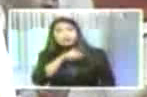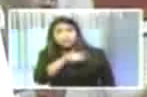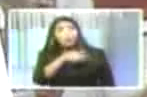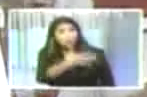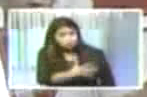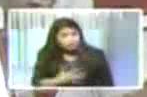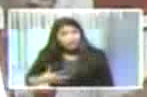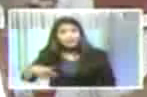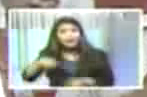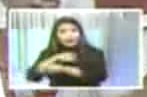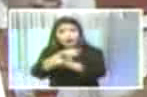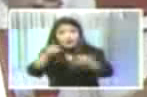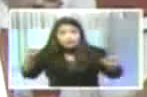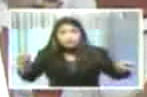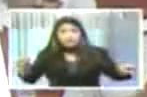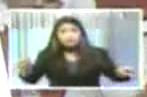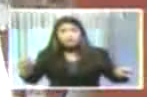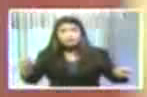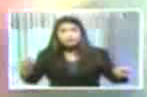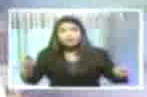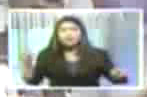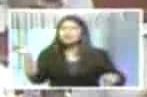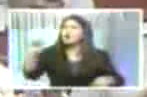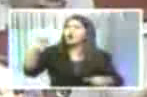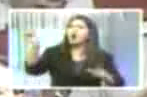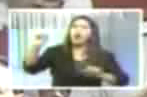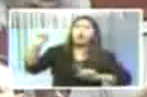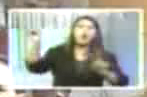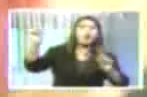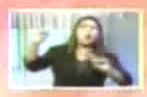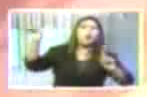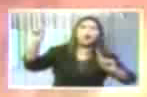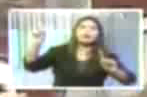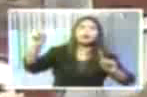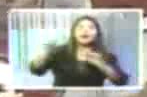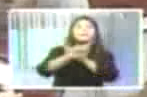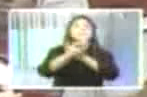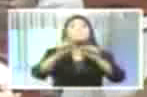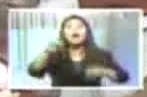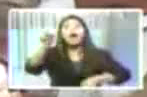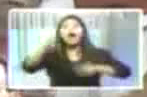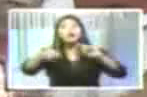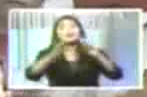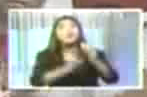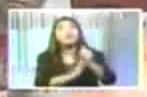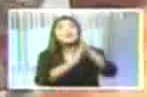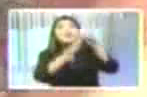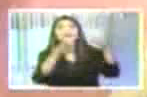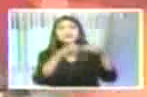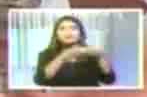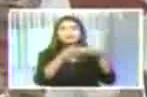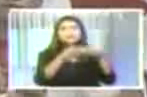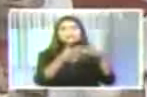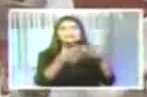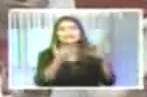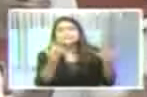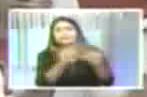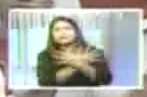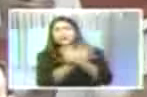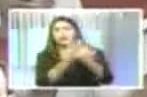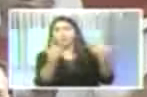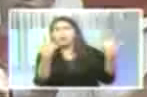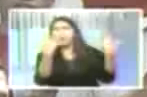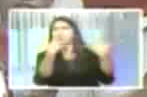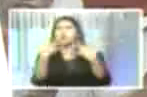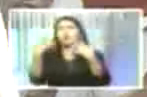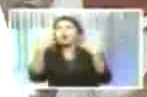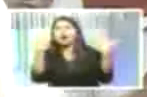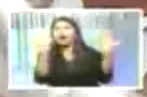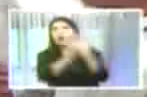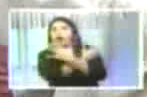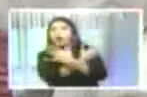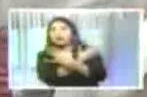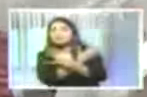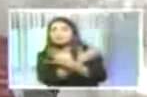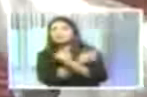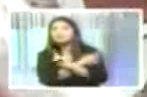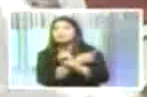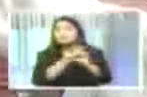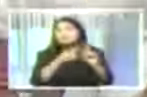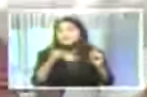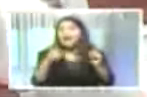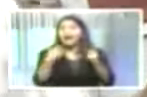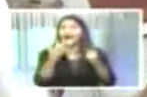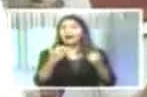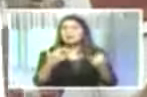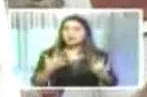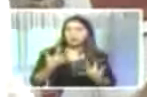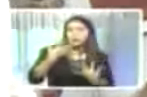ustedes quieren? Pero algunos dirigentes sindicales se dejan confundir, se dejan halagar y tienen un